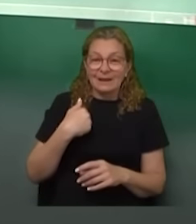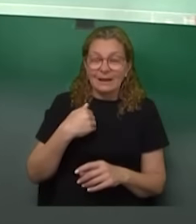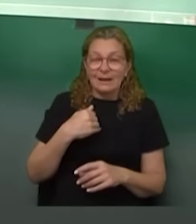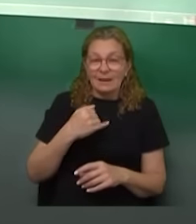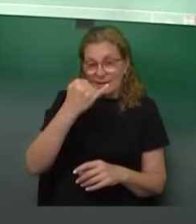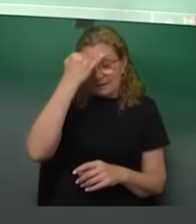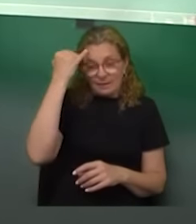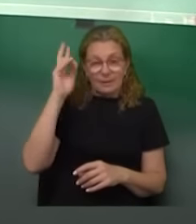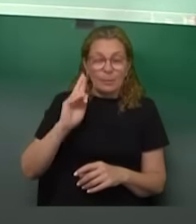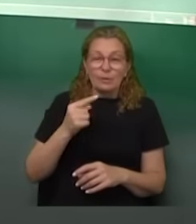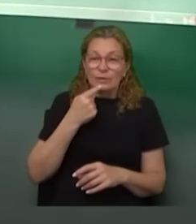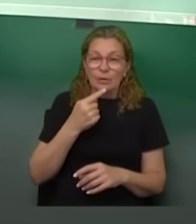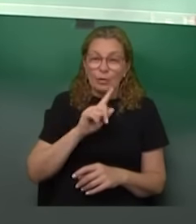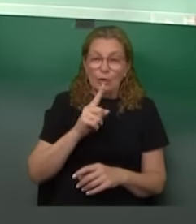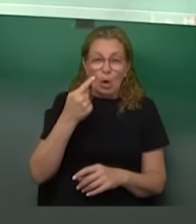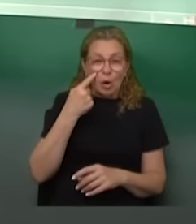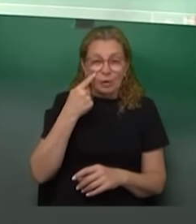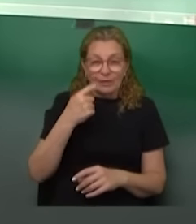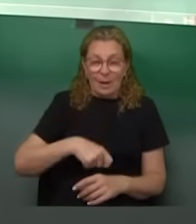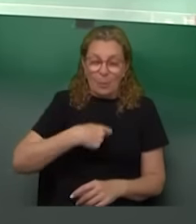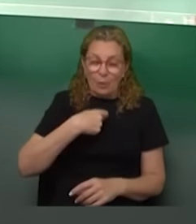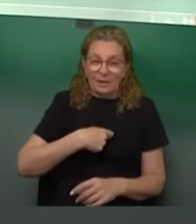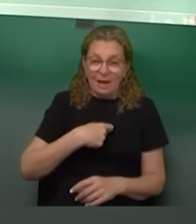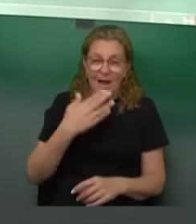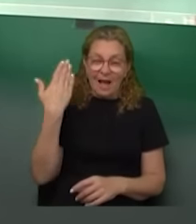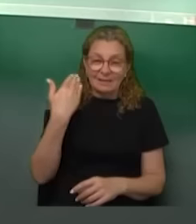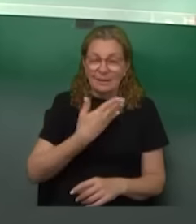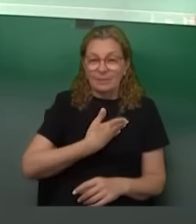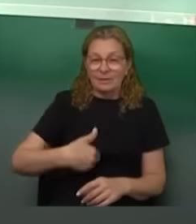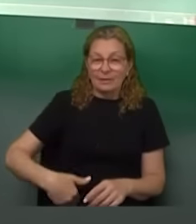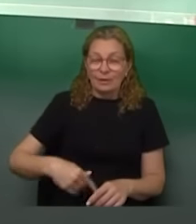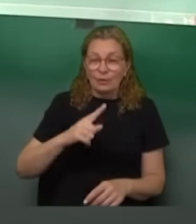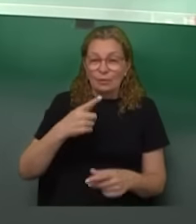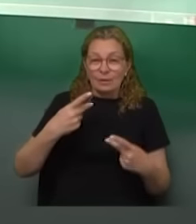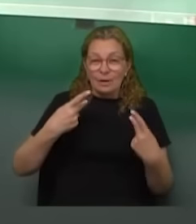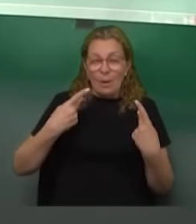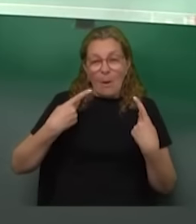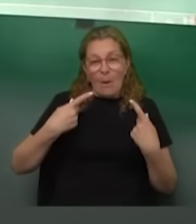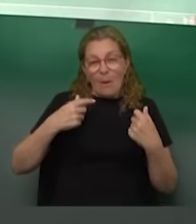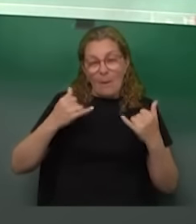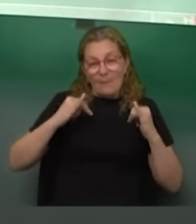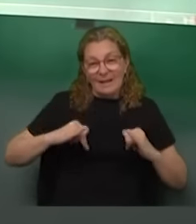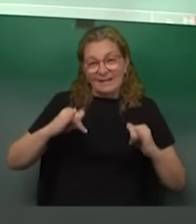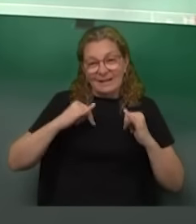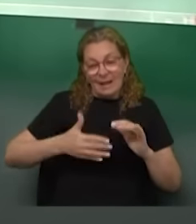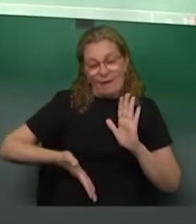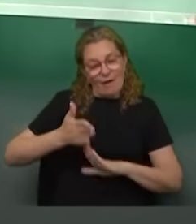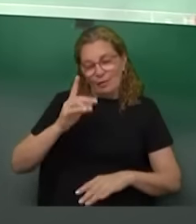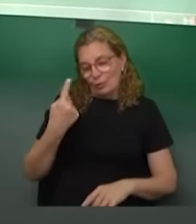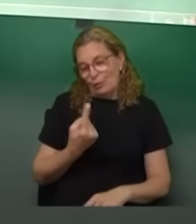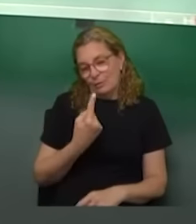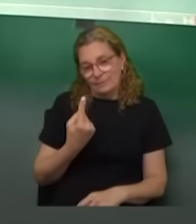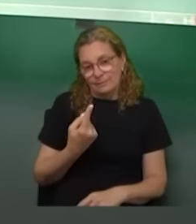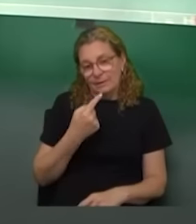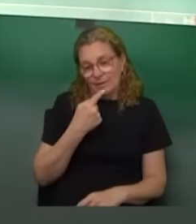demostró no conocer a Mujica porque al expresidente no se lo pasea debido a que arranca solo Sí